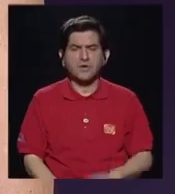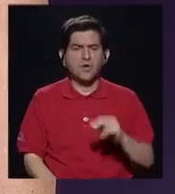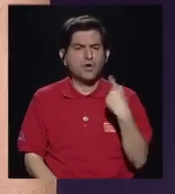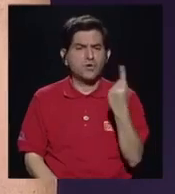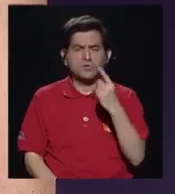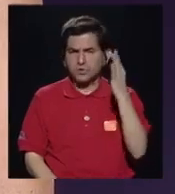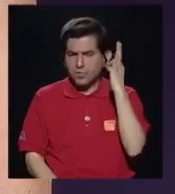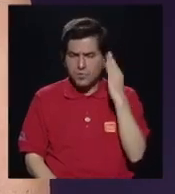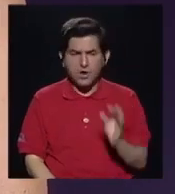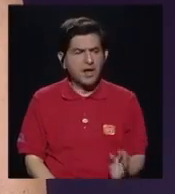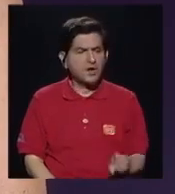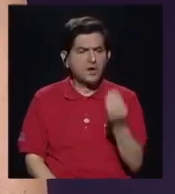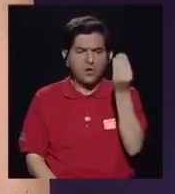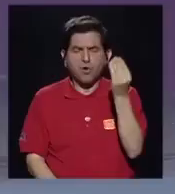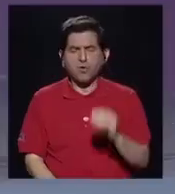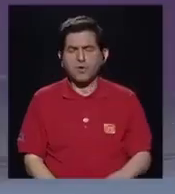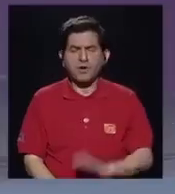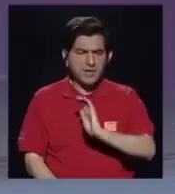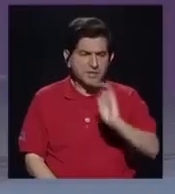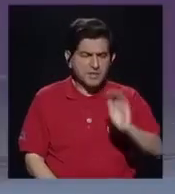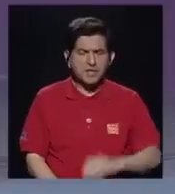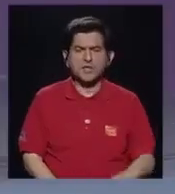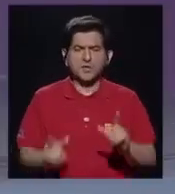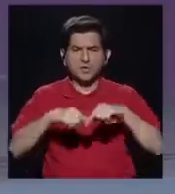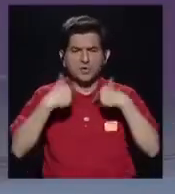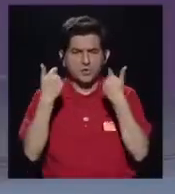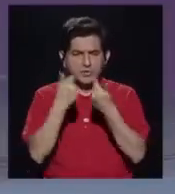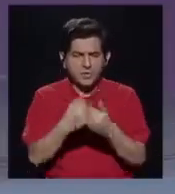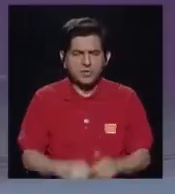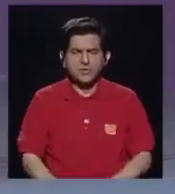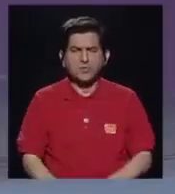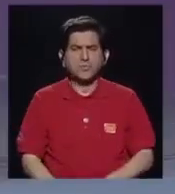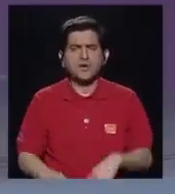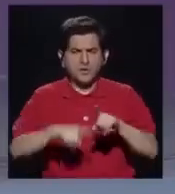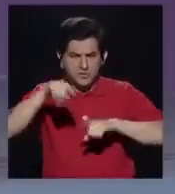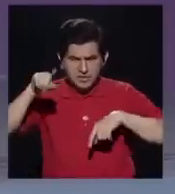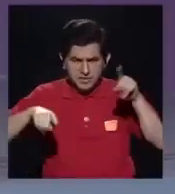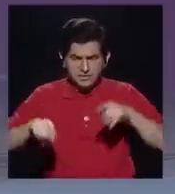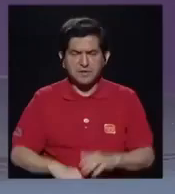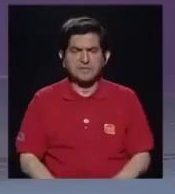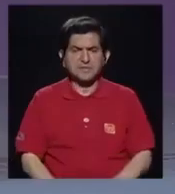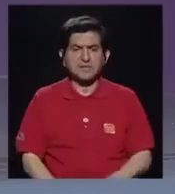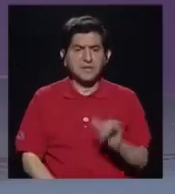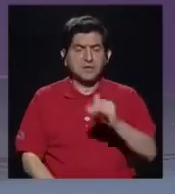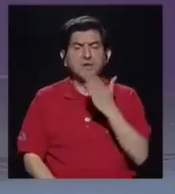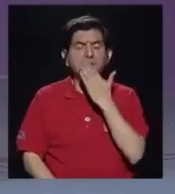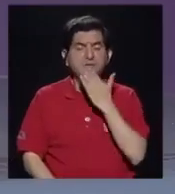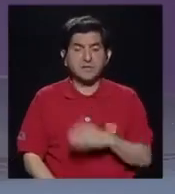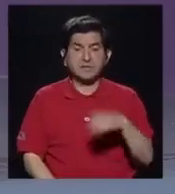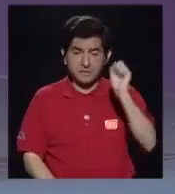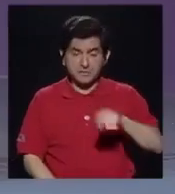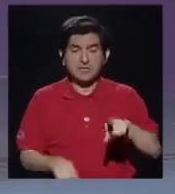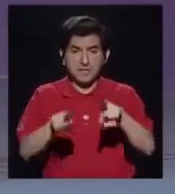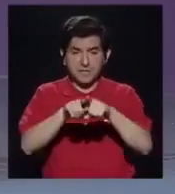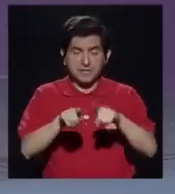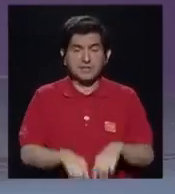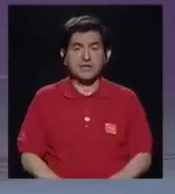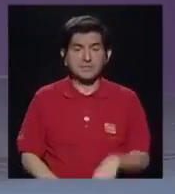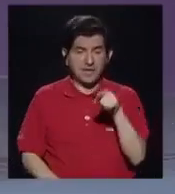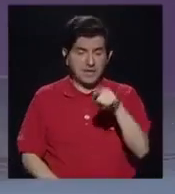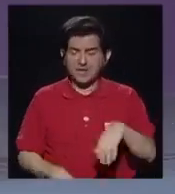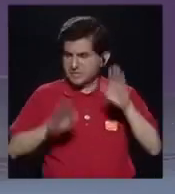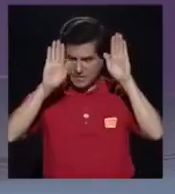de los niños de los grupos sexualmente diversos de los indígenas Inclusive la desobediencia racial que es sentida como